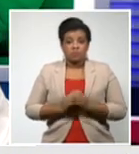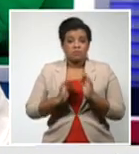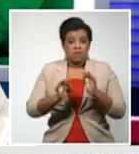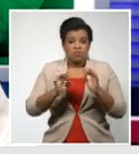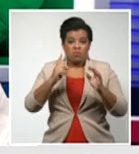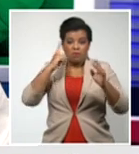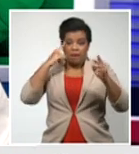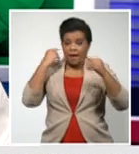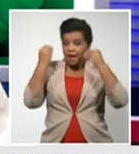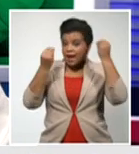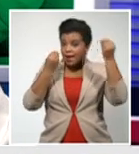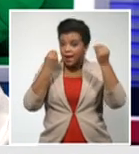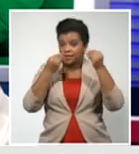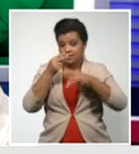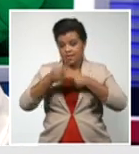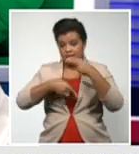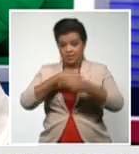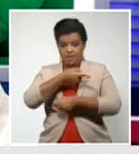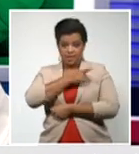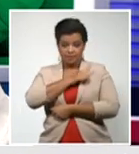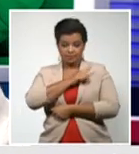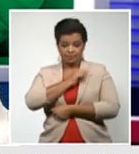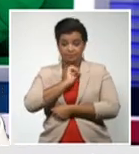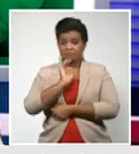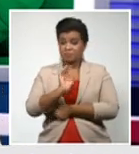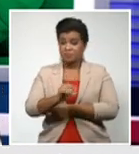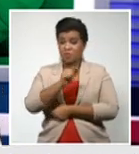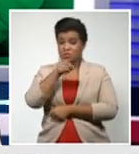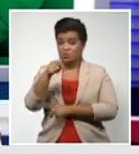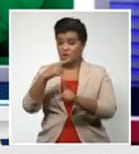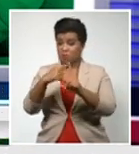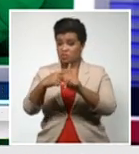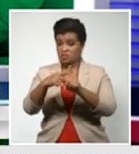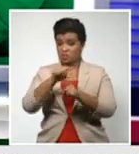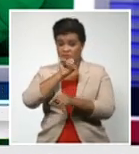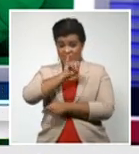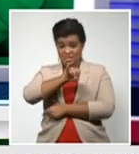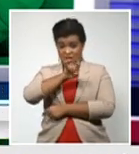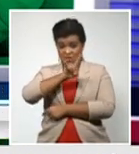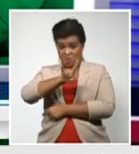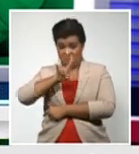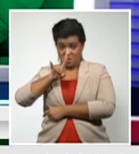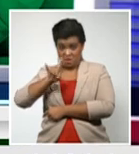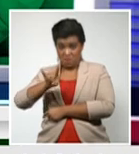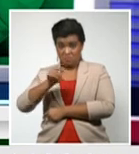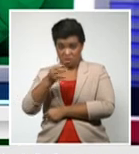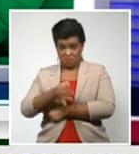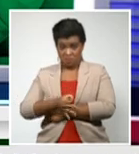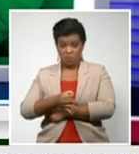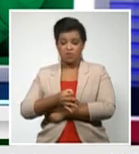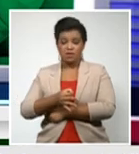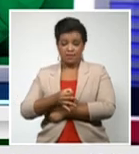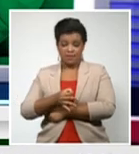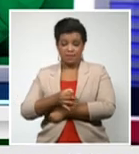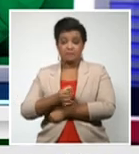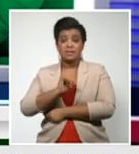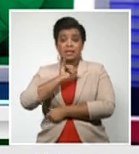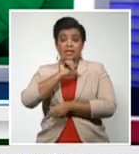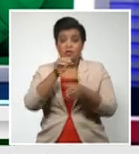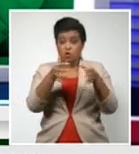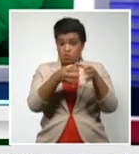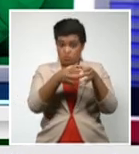ayer. Los 699 casos que se diagnosticaron ayer, pues